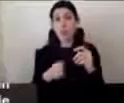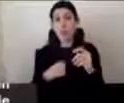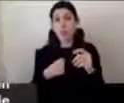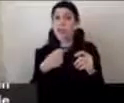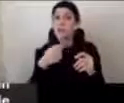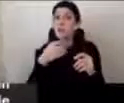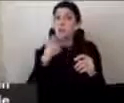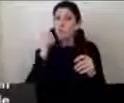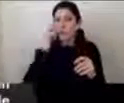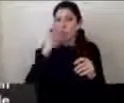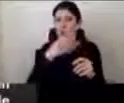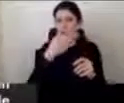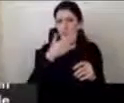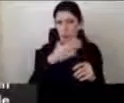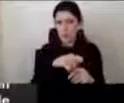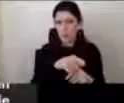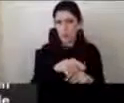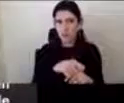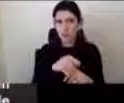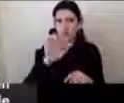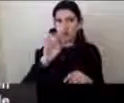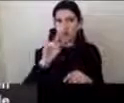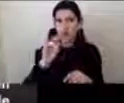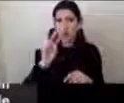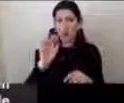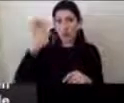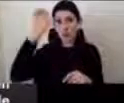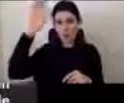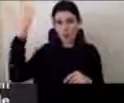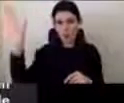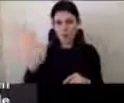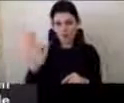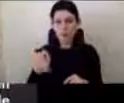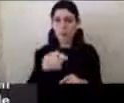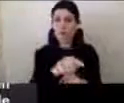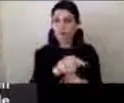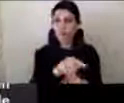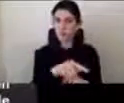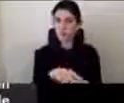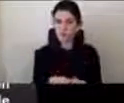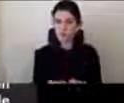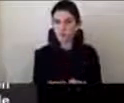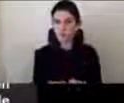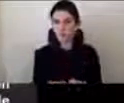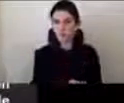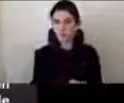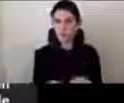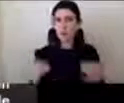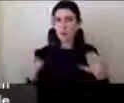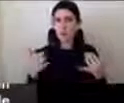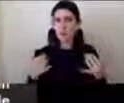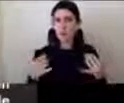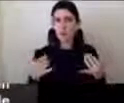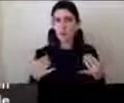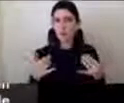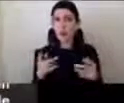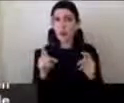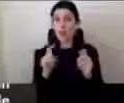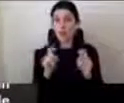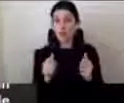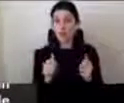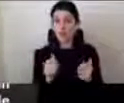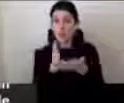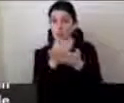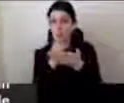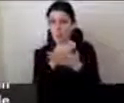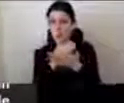está en la imagen, que es de Europa. Este juego potencia habilidades como el planear una estrategia